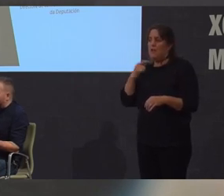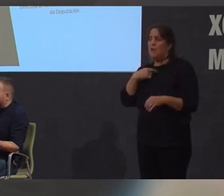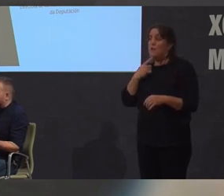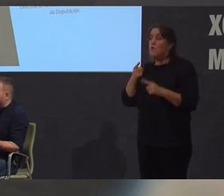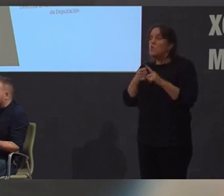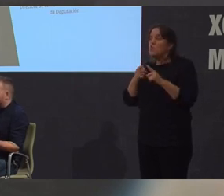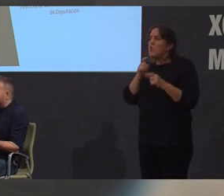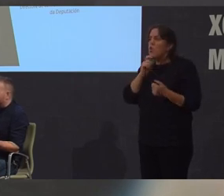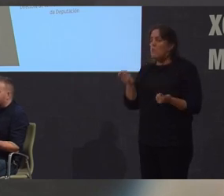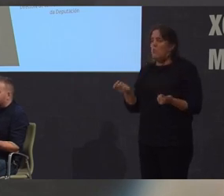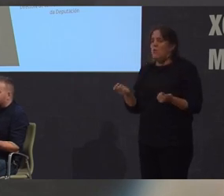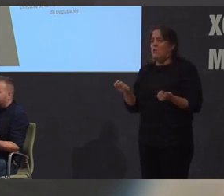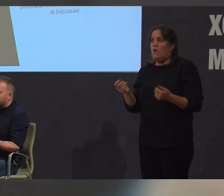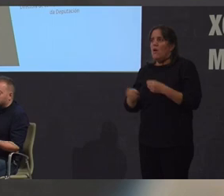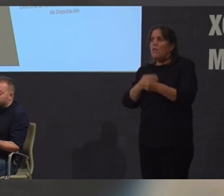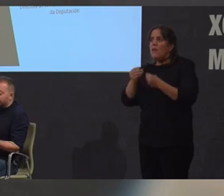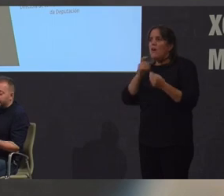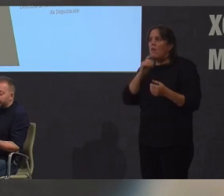utilizando